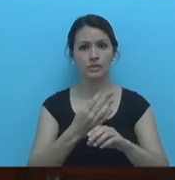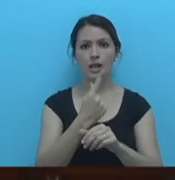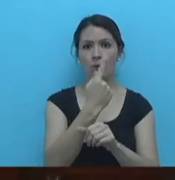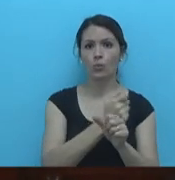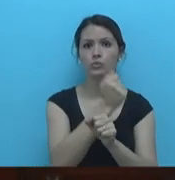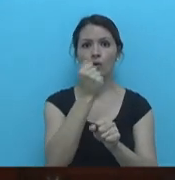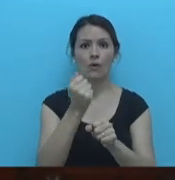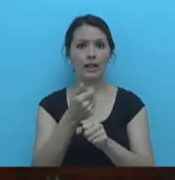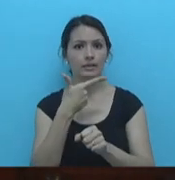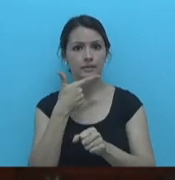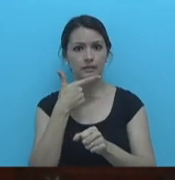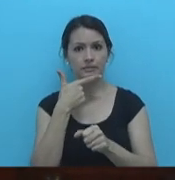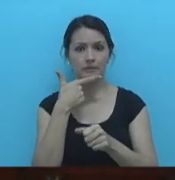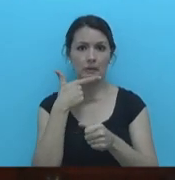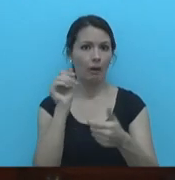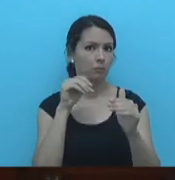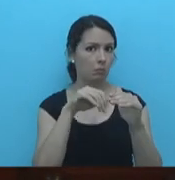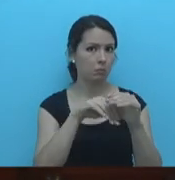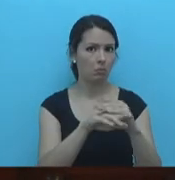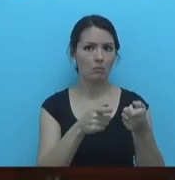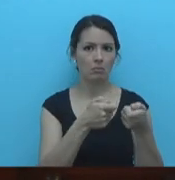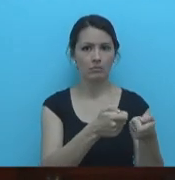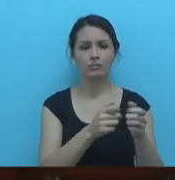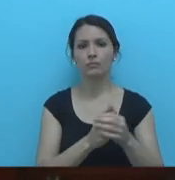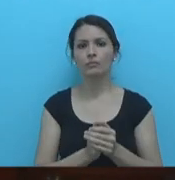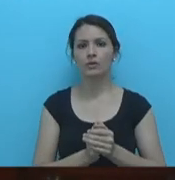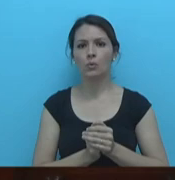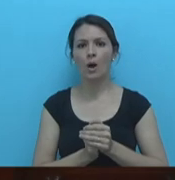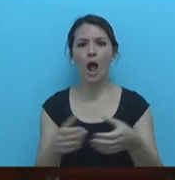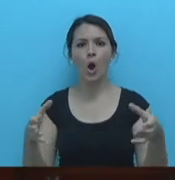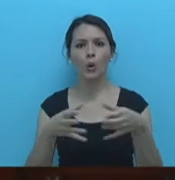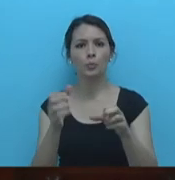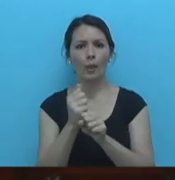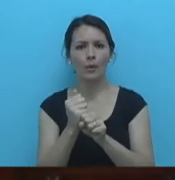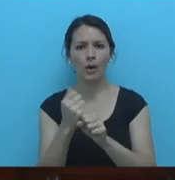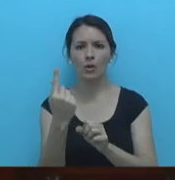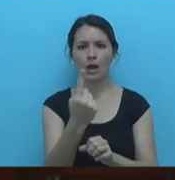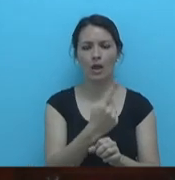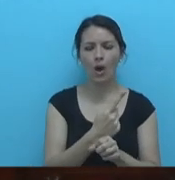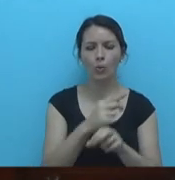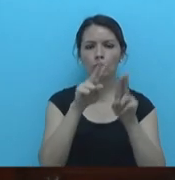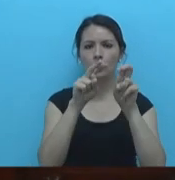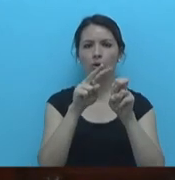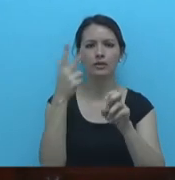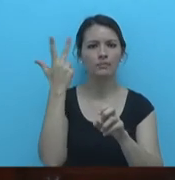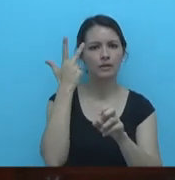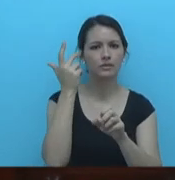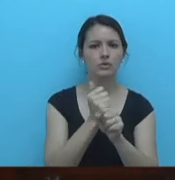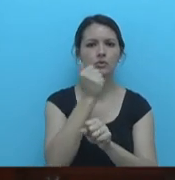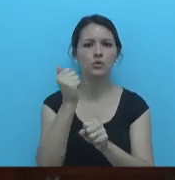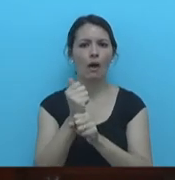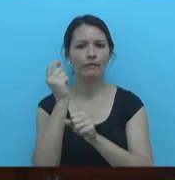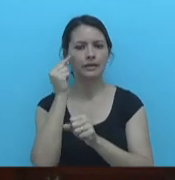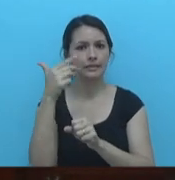17. A sus destinos. Dictámenes de comisión del 18 al 36. Al orden